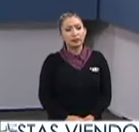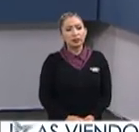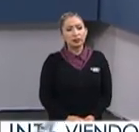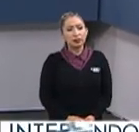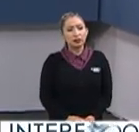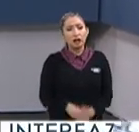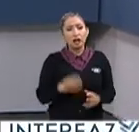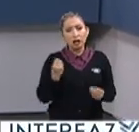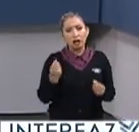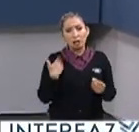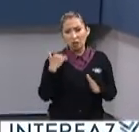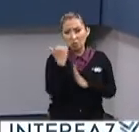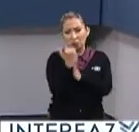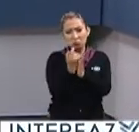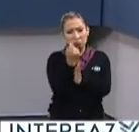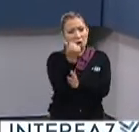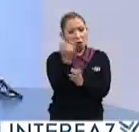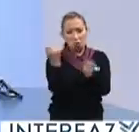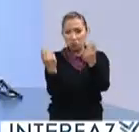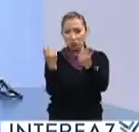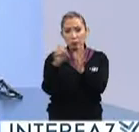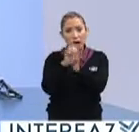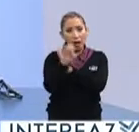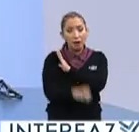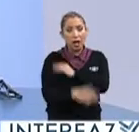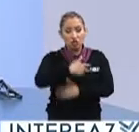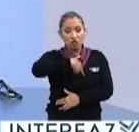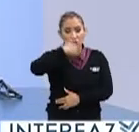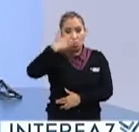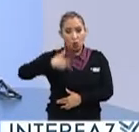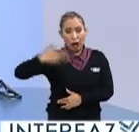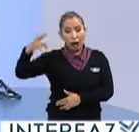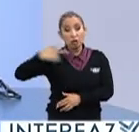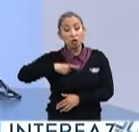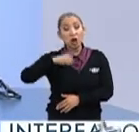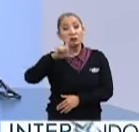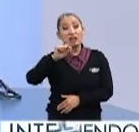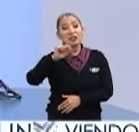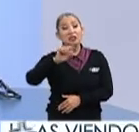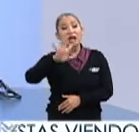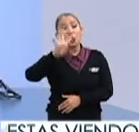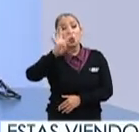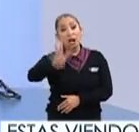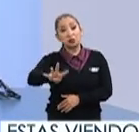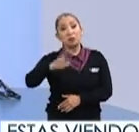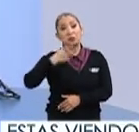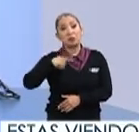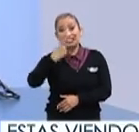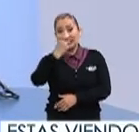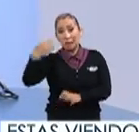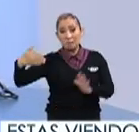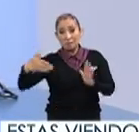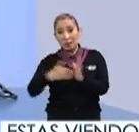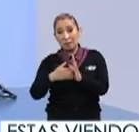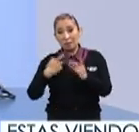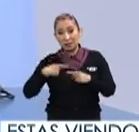Pues es bastante baja la población. ¿Sí? Por ejemplo, en Noruega son solo 74 por cada